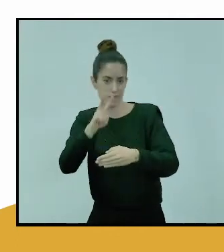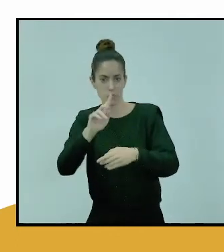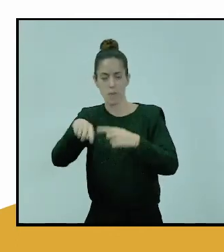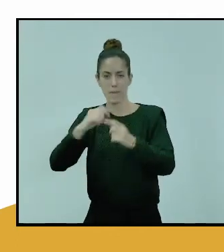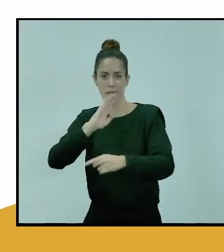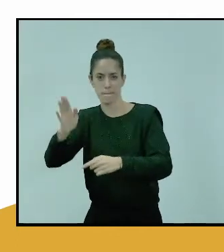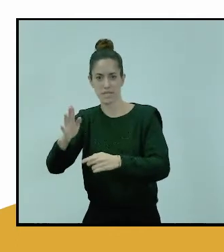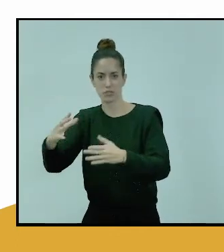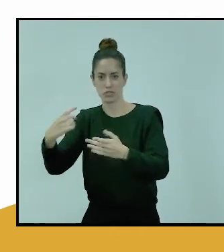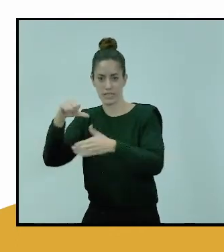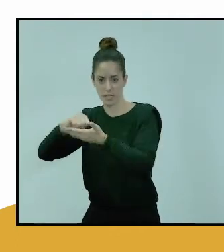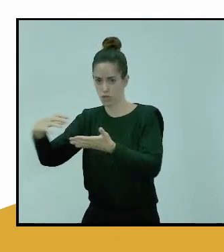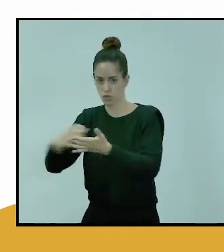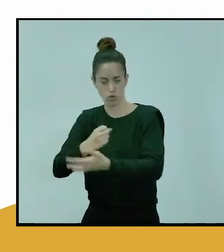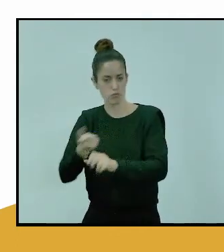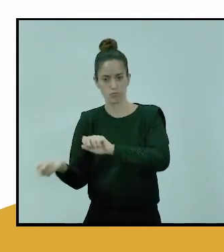que medimos en toda la ciudad.